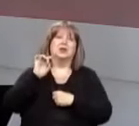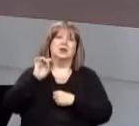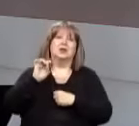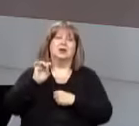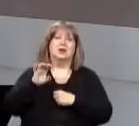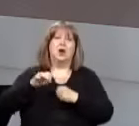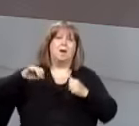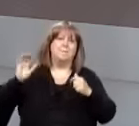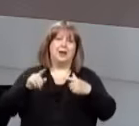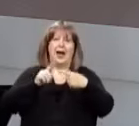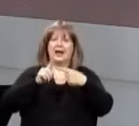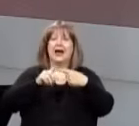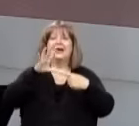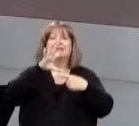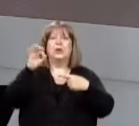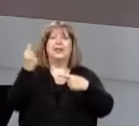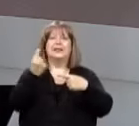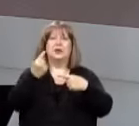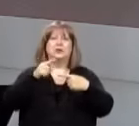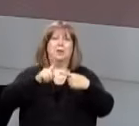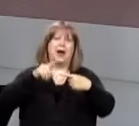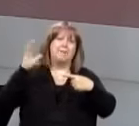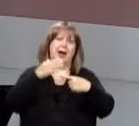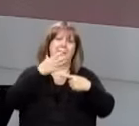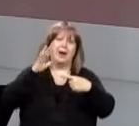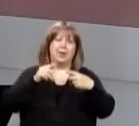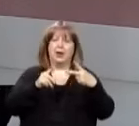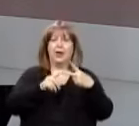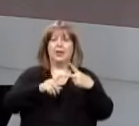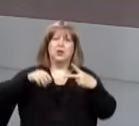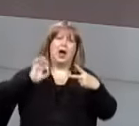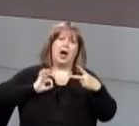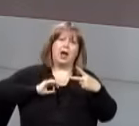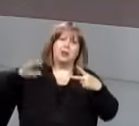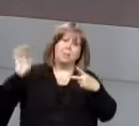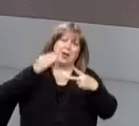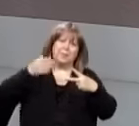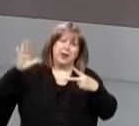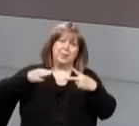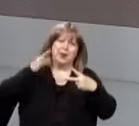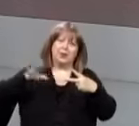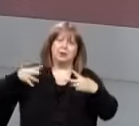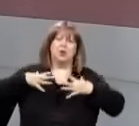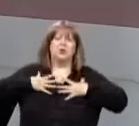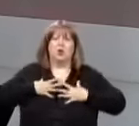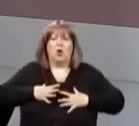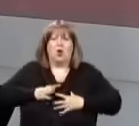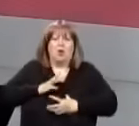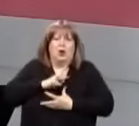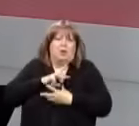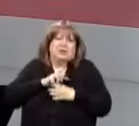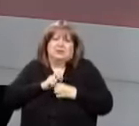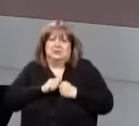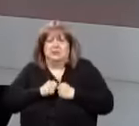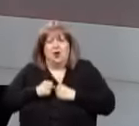50 segundos como pasó con Fernando Báez Sosa, fueron 5 años. Fueron años. La verdad es que llegar a esta instancia